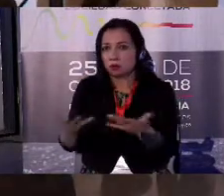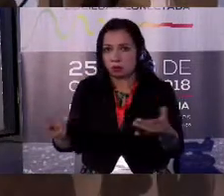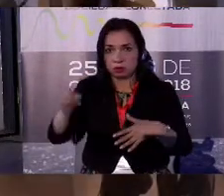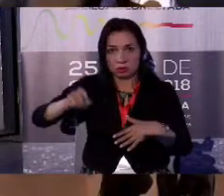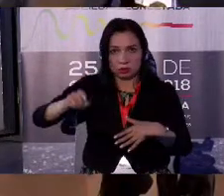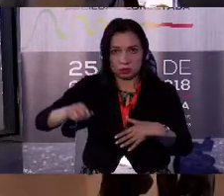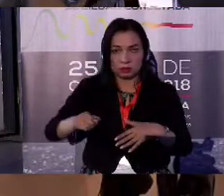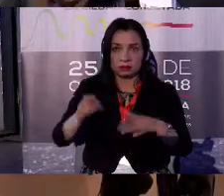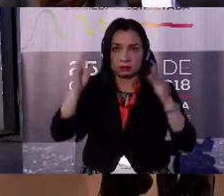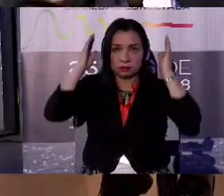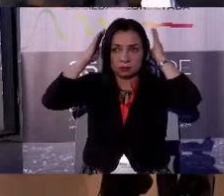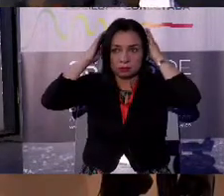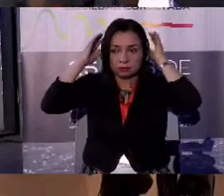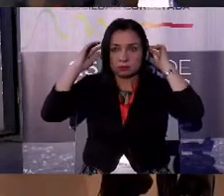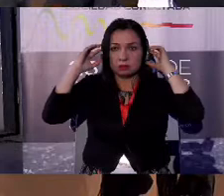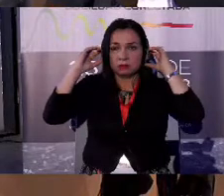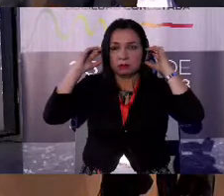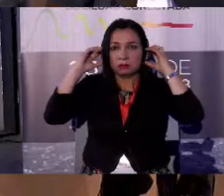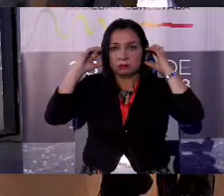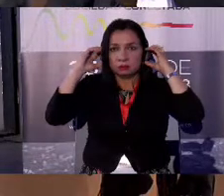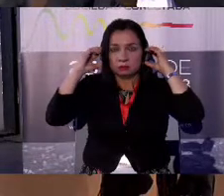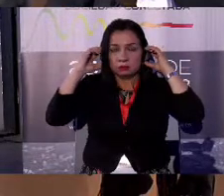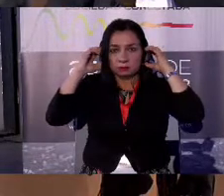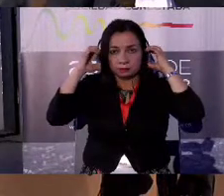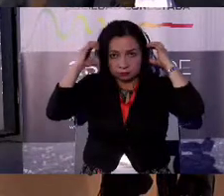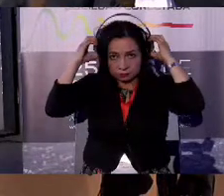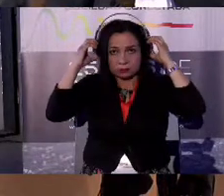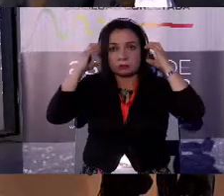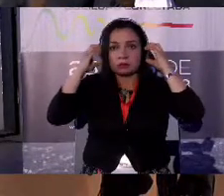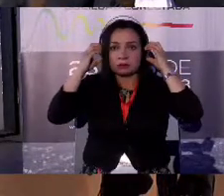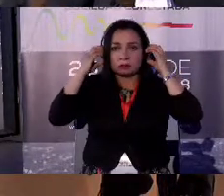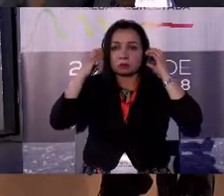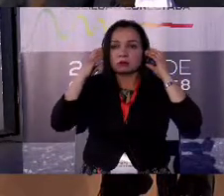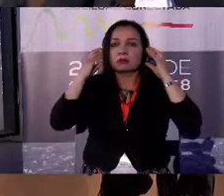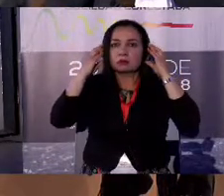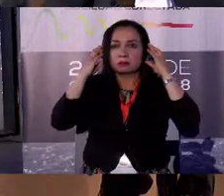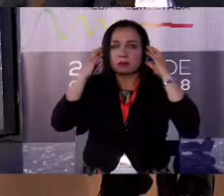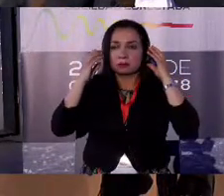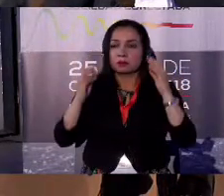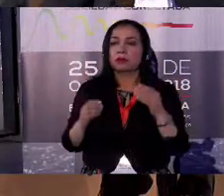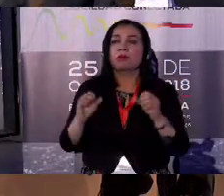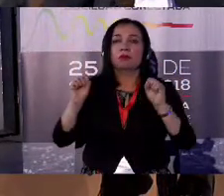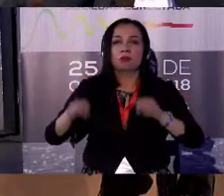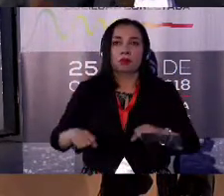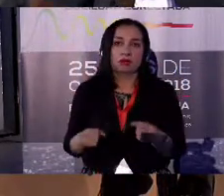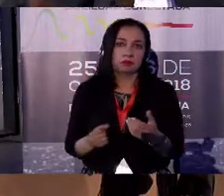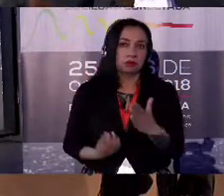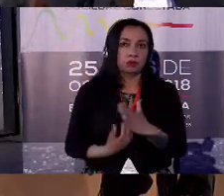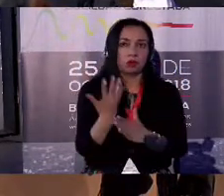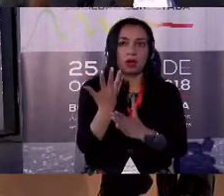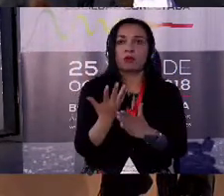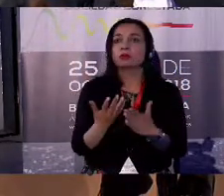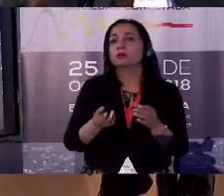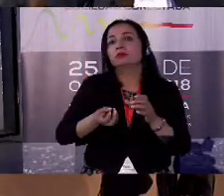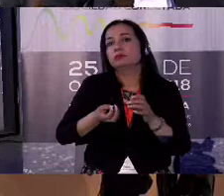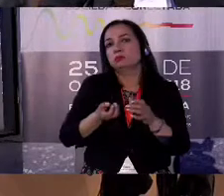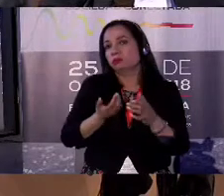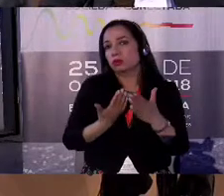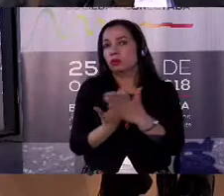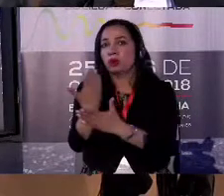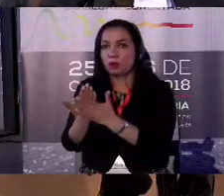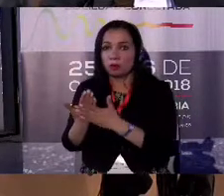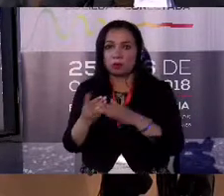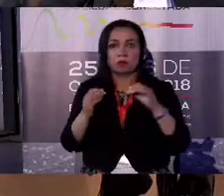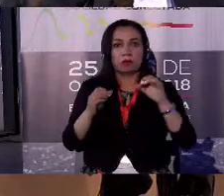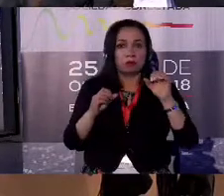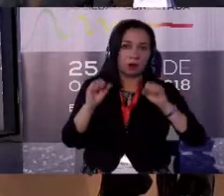lo que solicite para pagar. Se puede fragmentar enormemente la capacidad de distribución y de crear nuevos productos. Por tanto, para cada